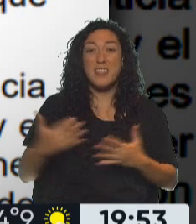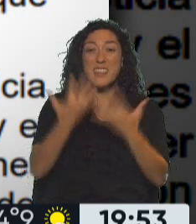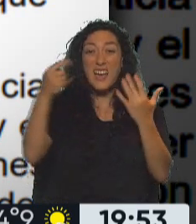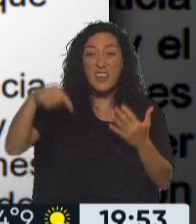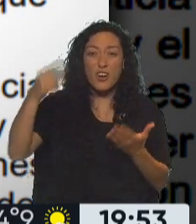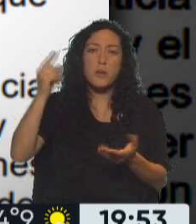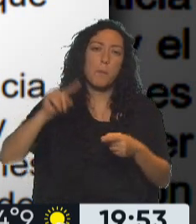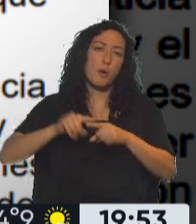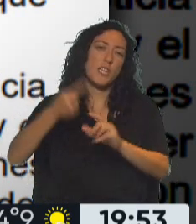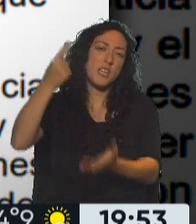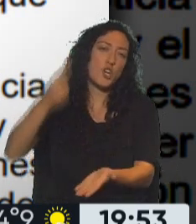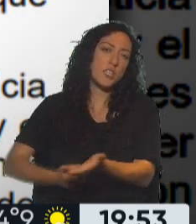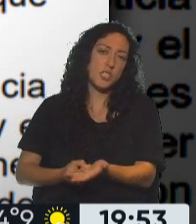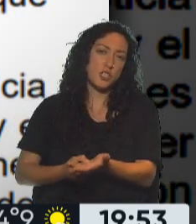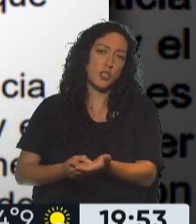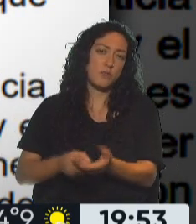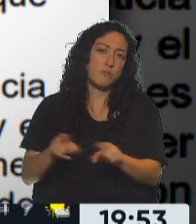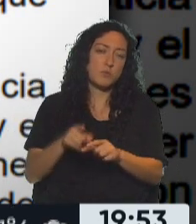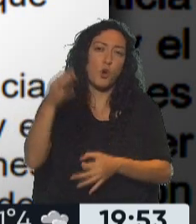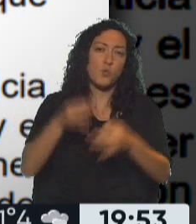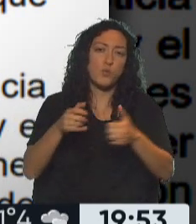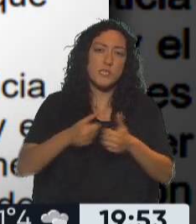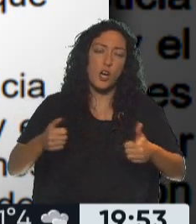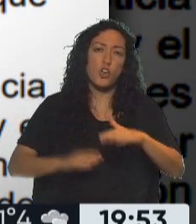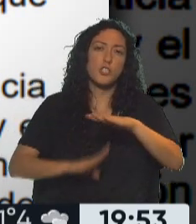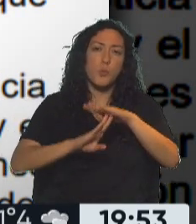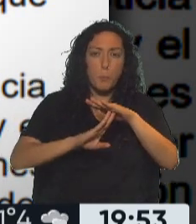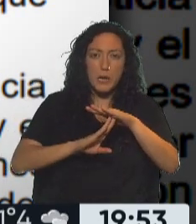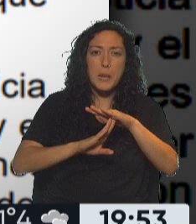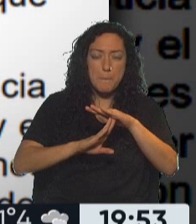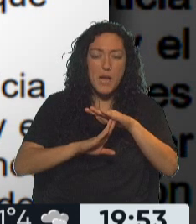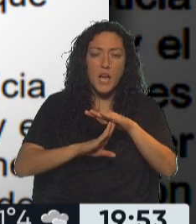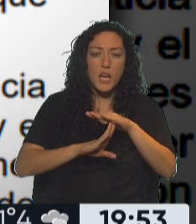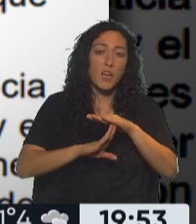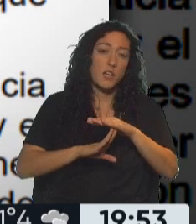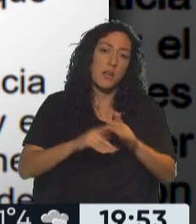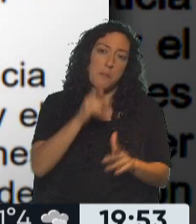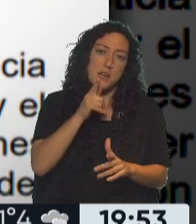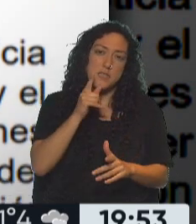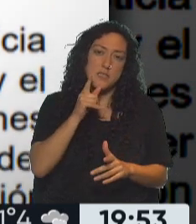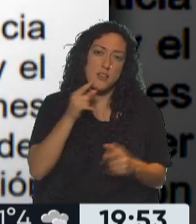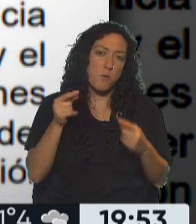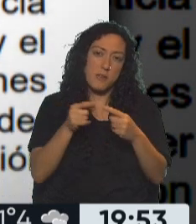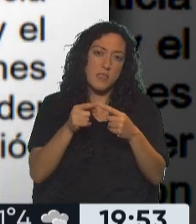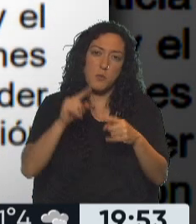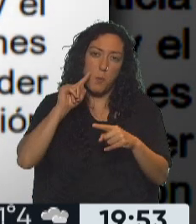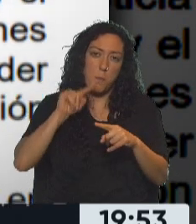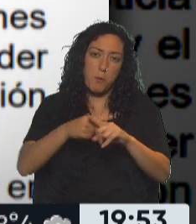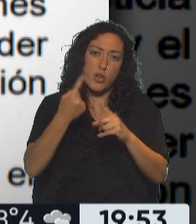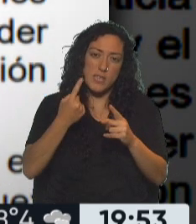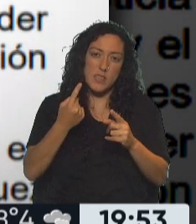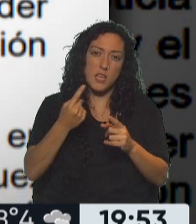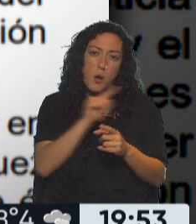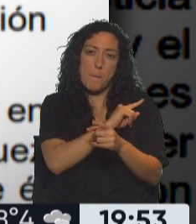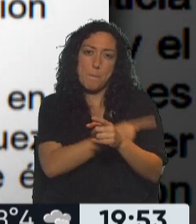fallo político de la Corte Suprema de Justicia, y señala la intencionalidad política que representa un claro conflicto de